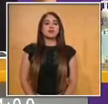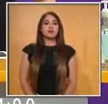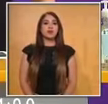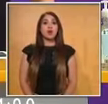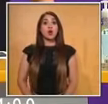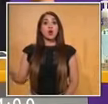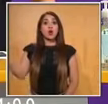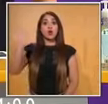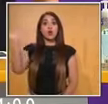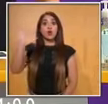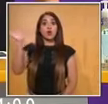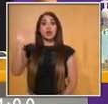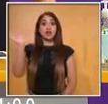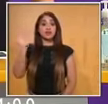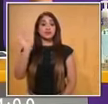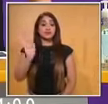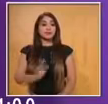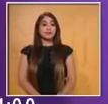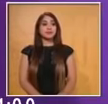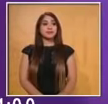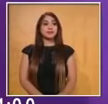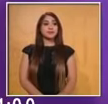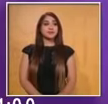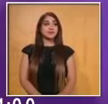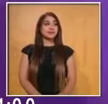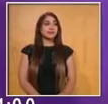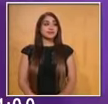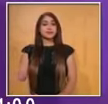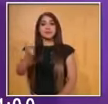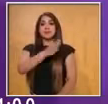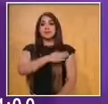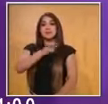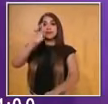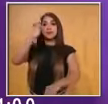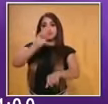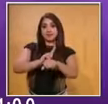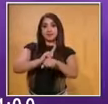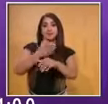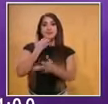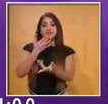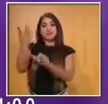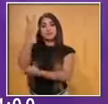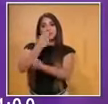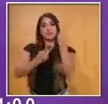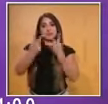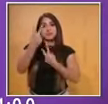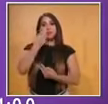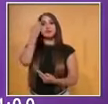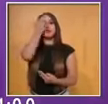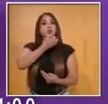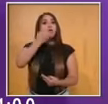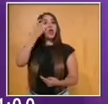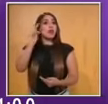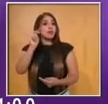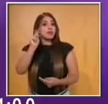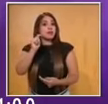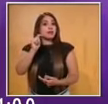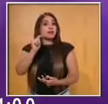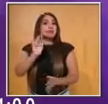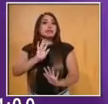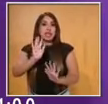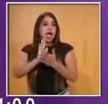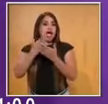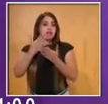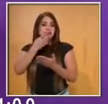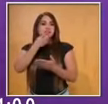Hola, ¿qué tal, niños? Muy buenos días, bienvenidos nuevamente a Escuela TV. Estamos, como ya te mencionaron,